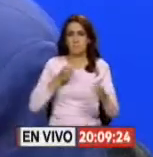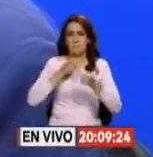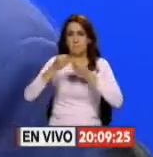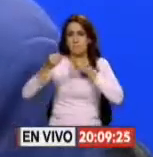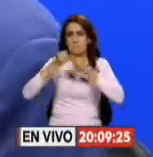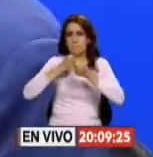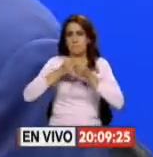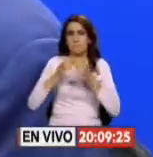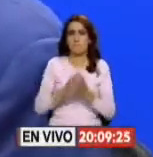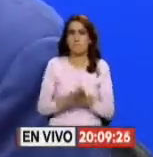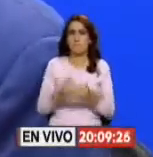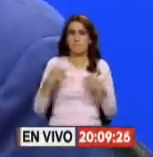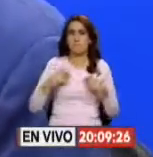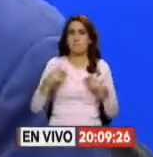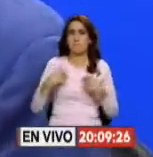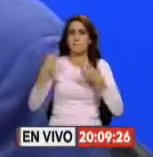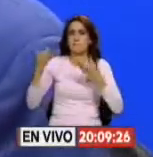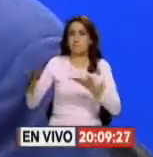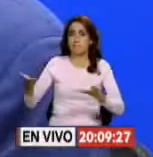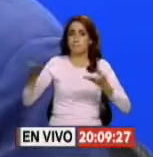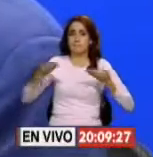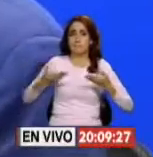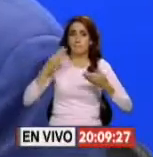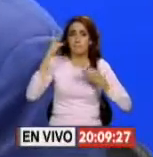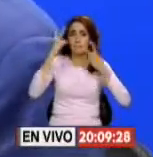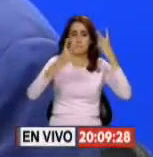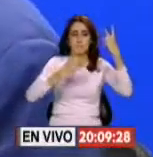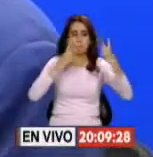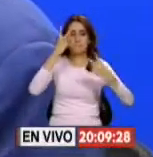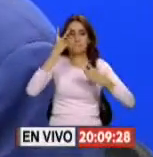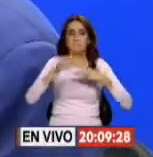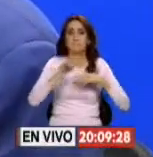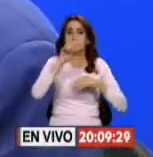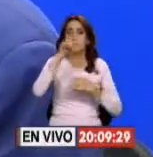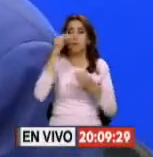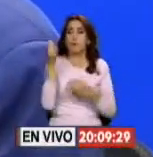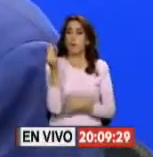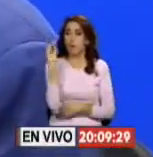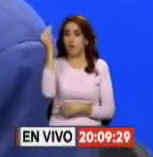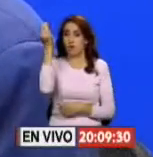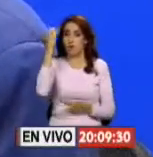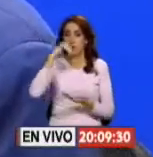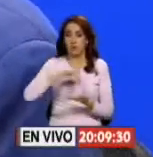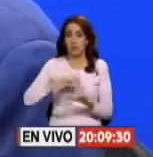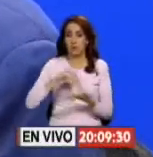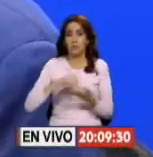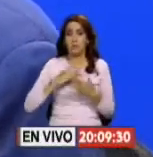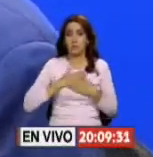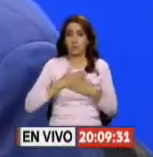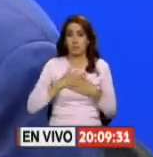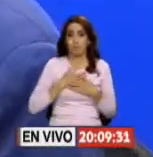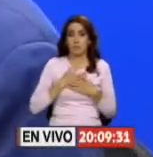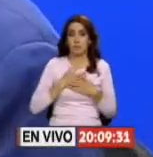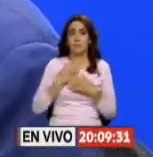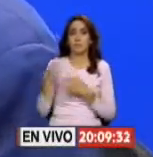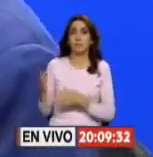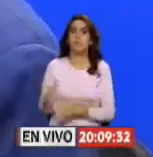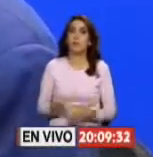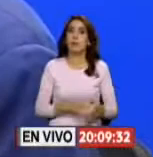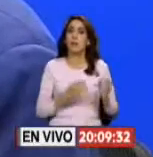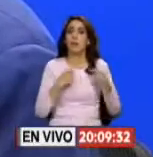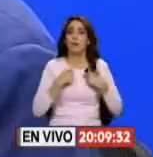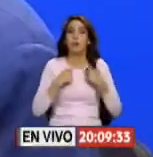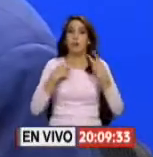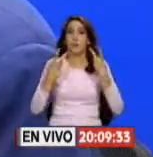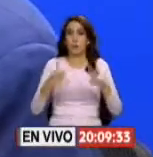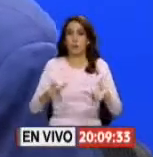este tipo de cosas. Sí, yo recibí de la mejor manera la visita de estos jóvenes estudiantes. Insisto, me identifico con lo que ellos están haciendo porque lo hice yo